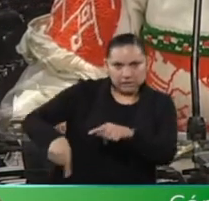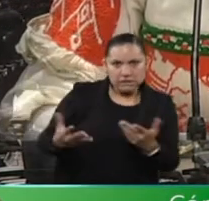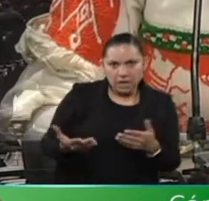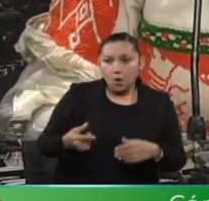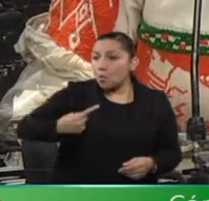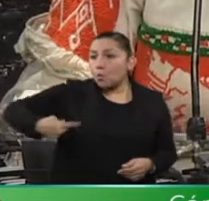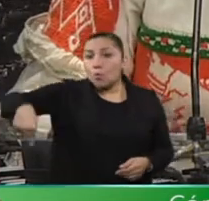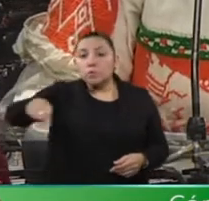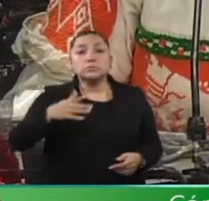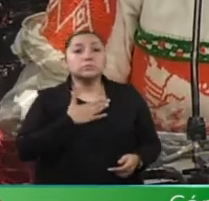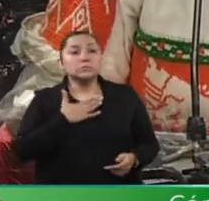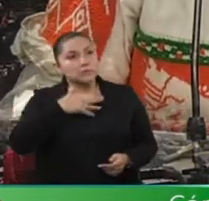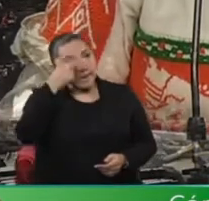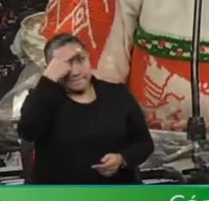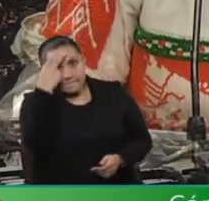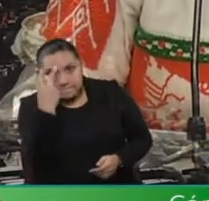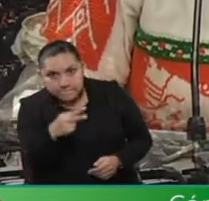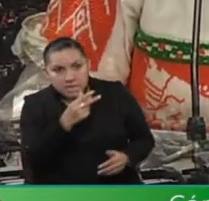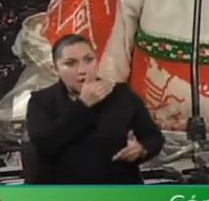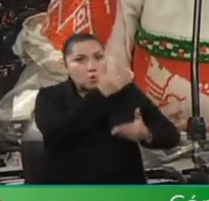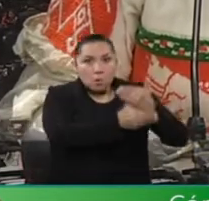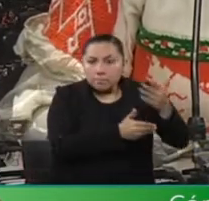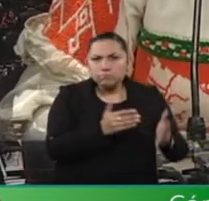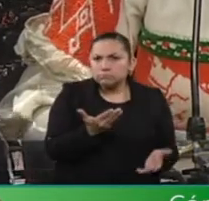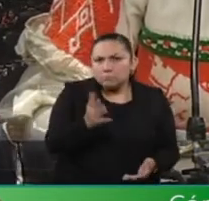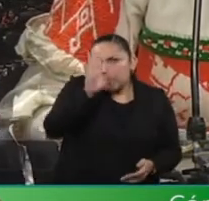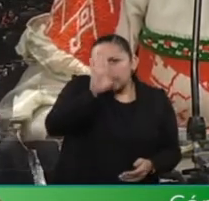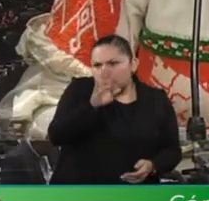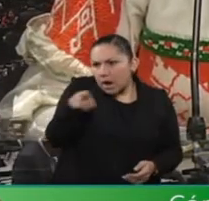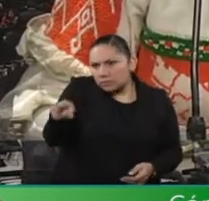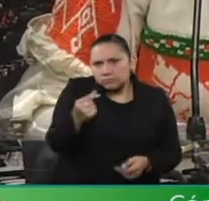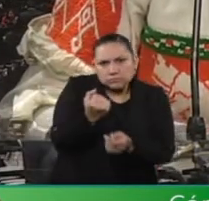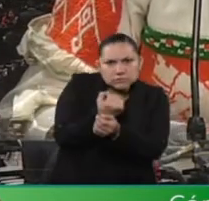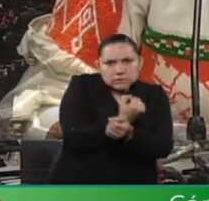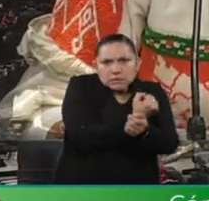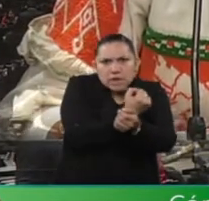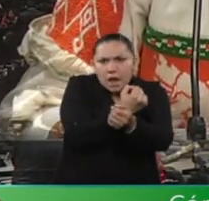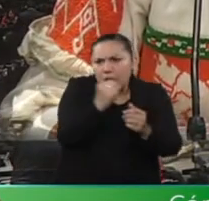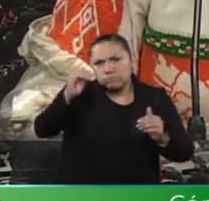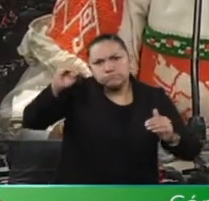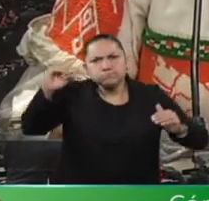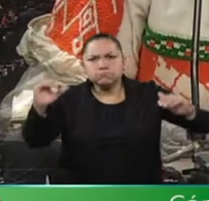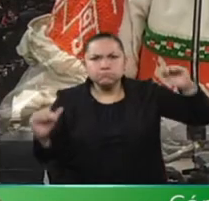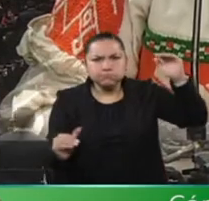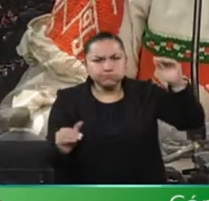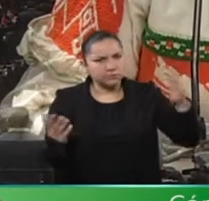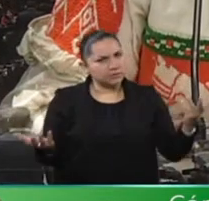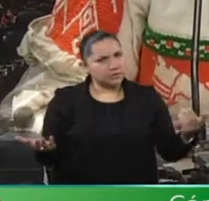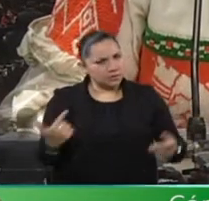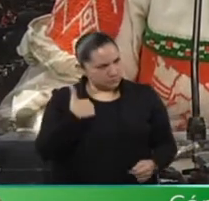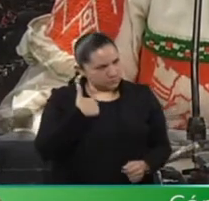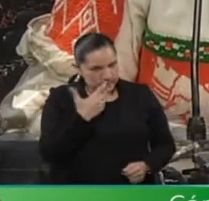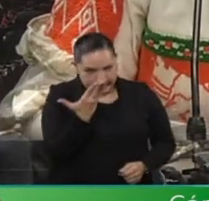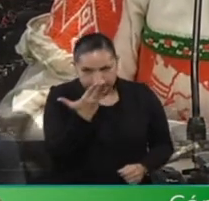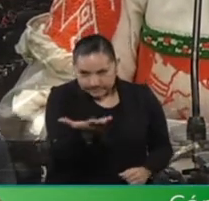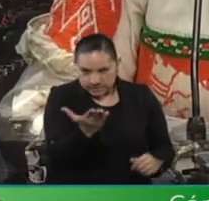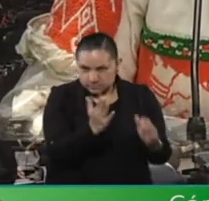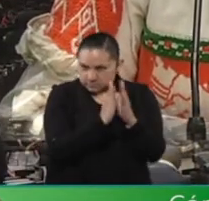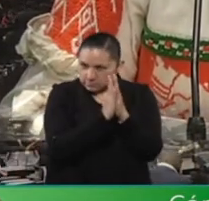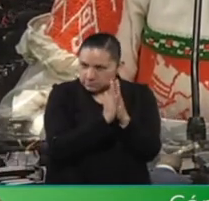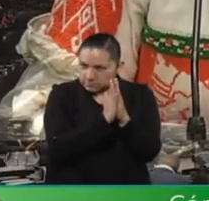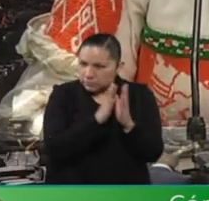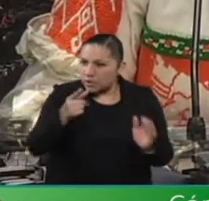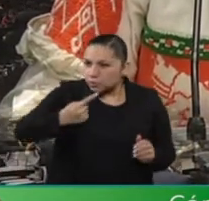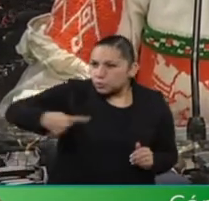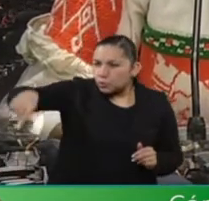súbditos. Atentamente les pido que no traicionemos la confianza que nos dieron las y los ciudadanos.